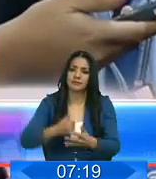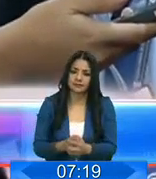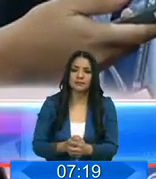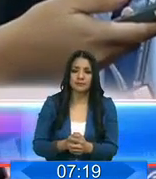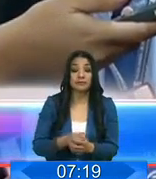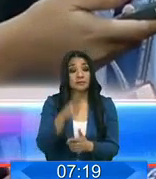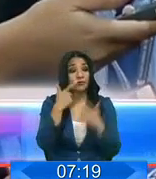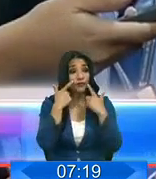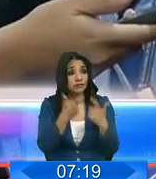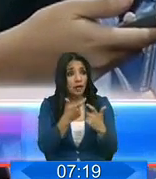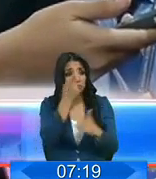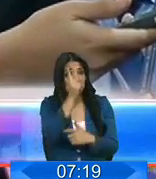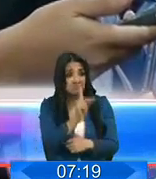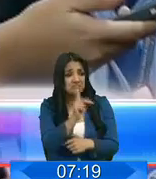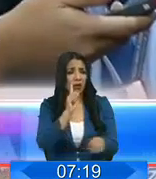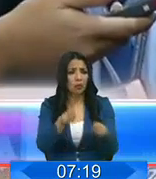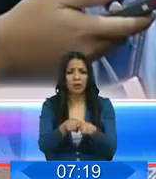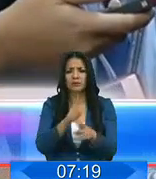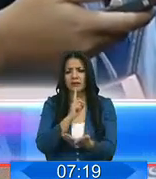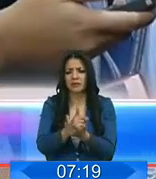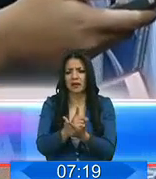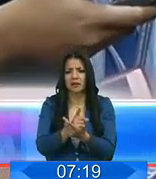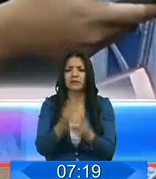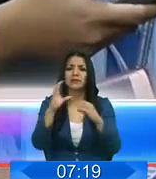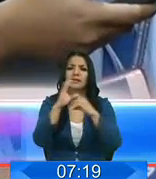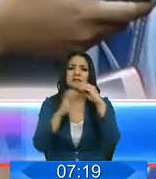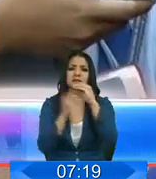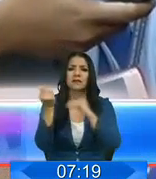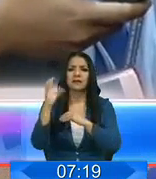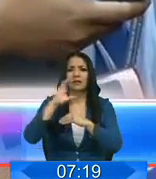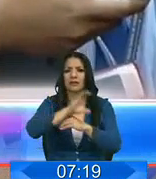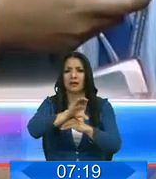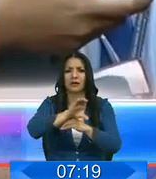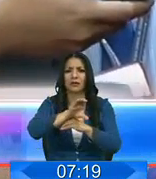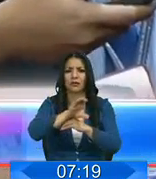consentimiento de fiscalía, porque es un caso prudente en cuanto a las transferencias a las